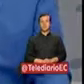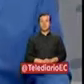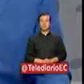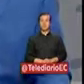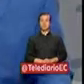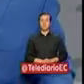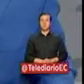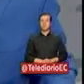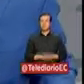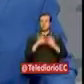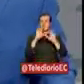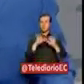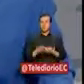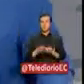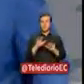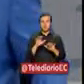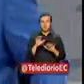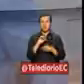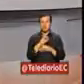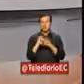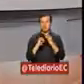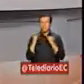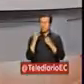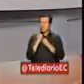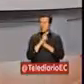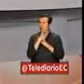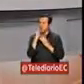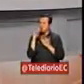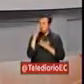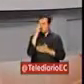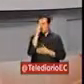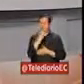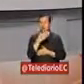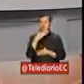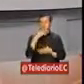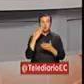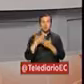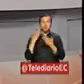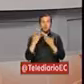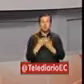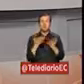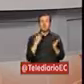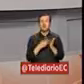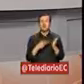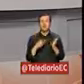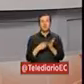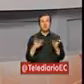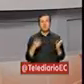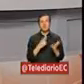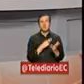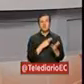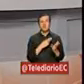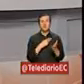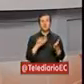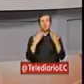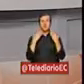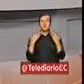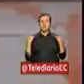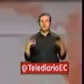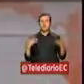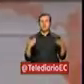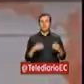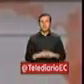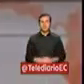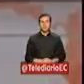Adrián Bonilla, secretario de la CENESID, se encuentra esta mañana aquí. Buenos días, gracias por estar aquí. ¿Qué pasa en la Universidad de Guayaquil? Bueno,